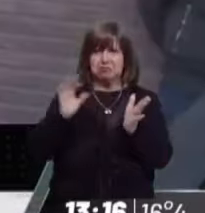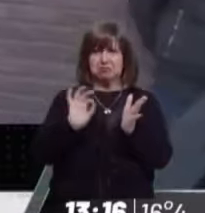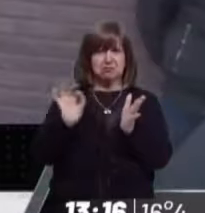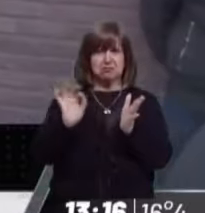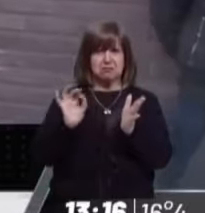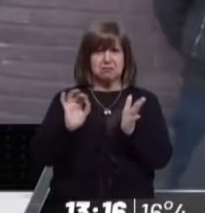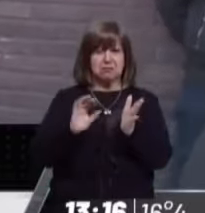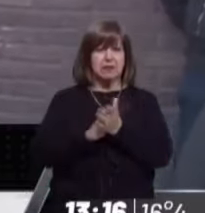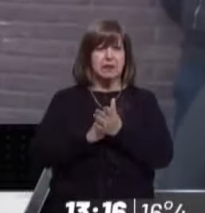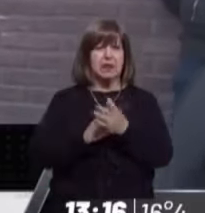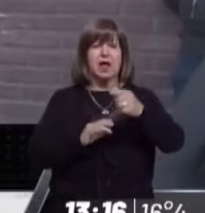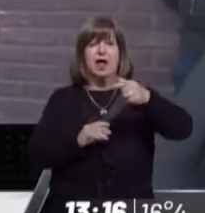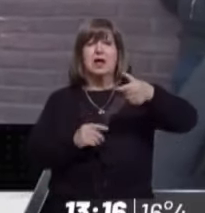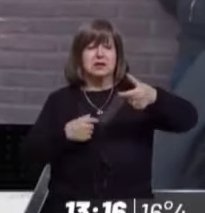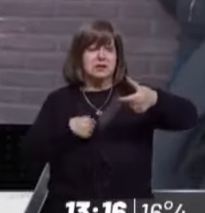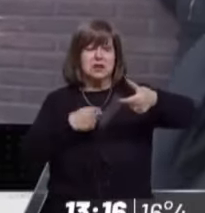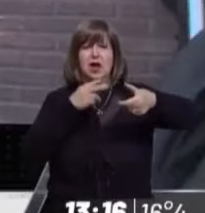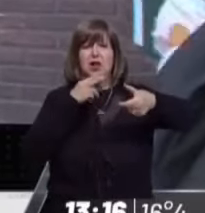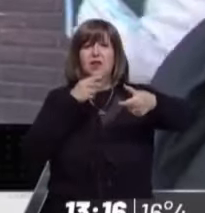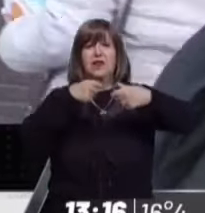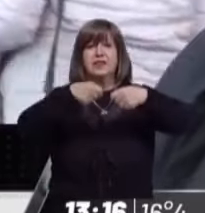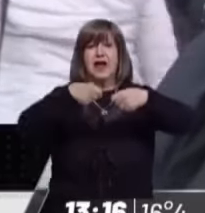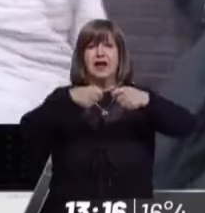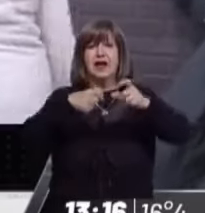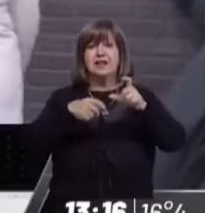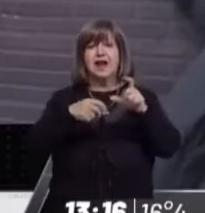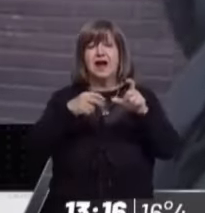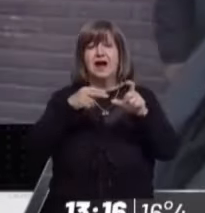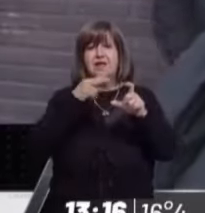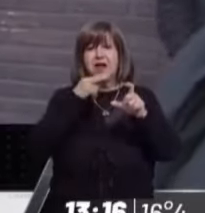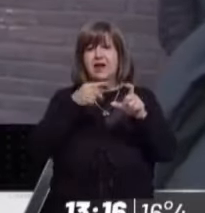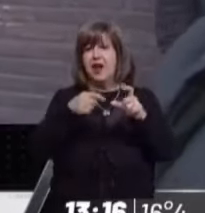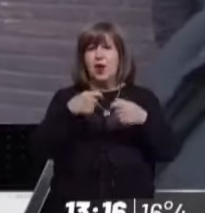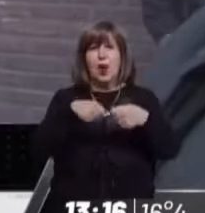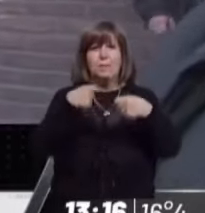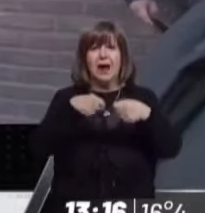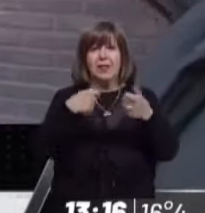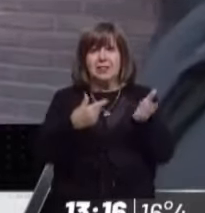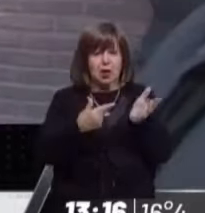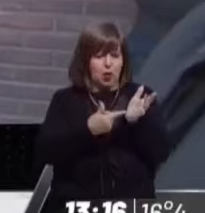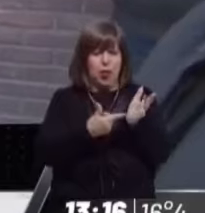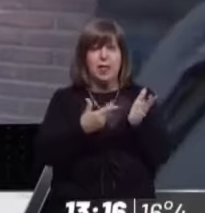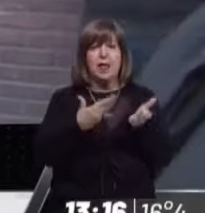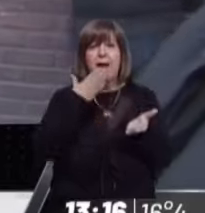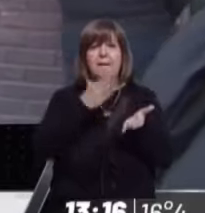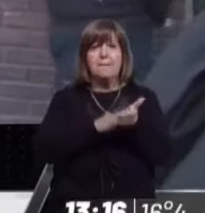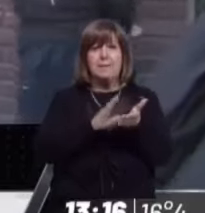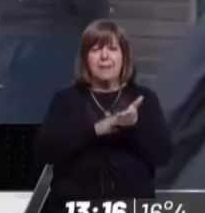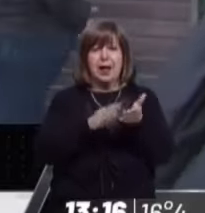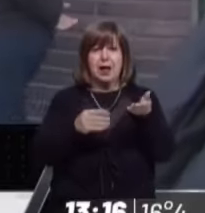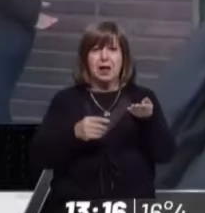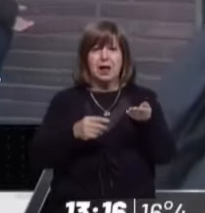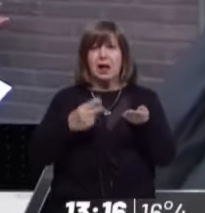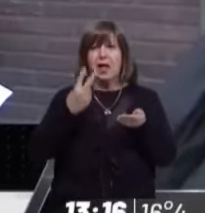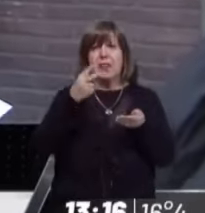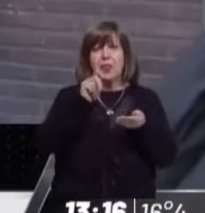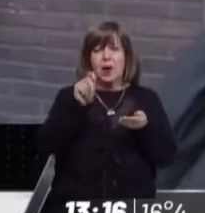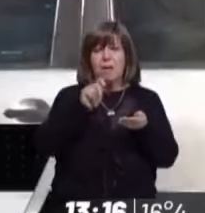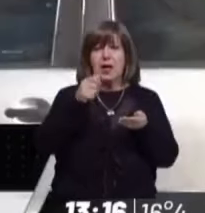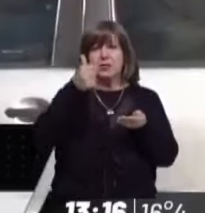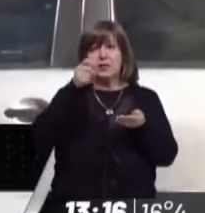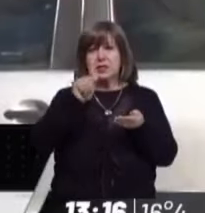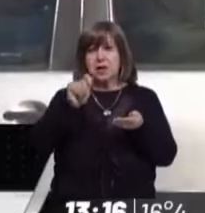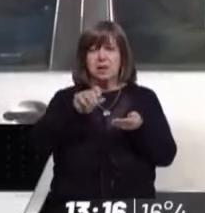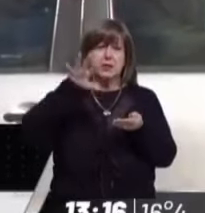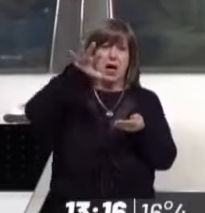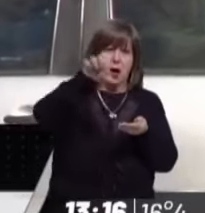nada. Es la tarjeta verde que como no tiene insumo, no tienen plástico, te dan el papel y hay que venir a buscarlo dentro de